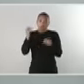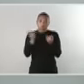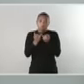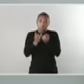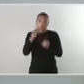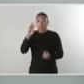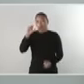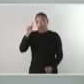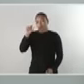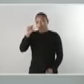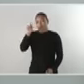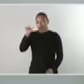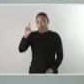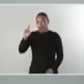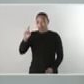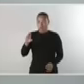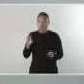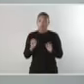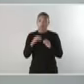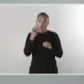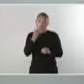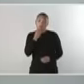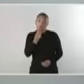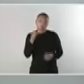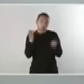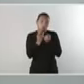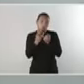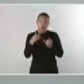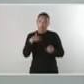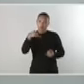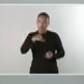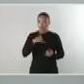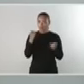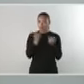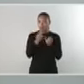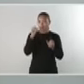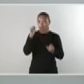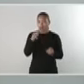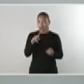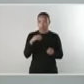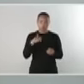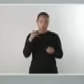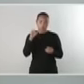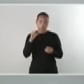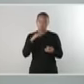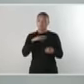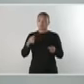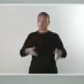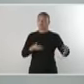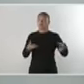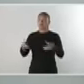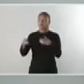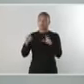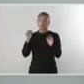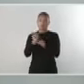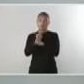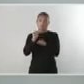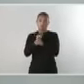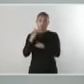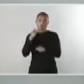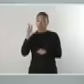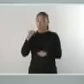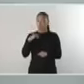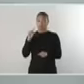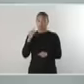Baltazar Y quiero decirte Yo soy igual que tú Yo sí ando en la carretera sin camionetas blindadas corriendo los mismos riesgos